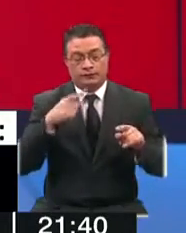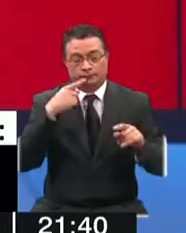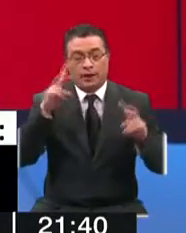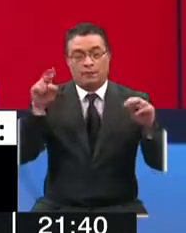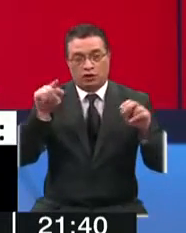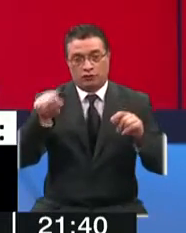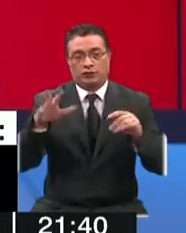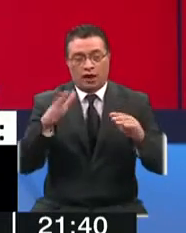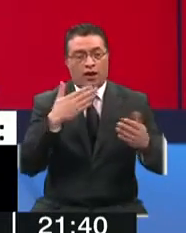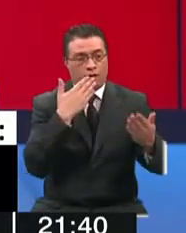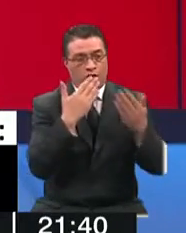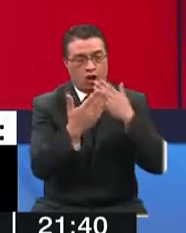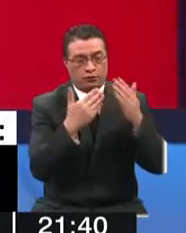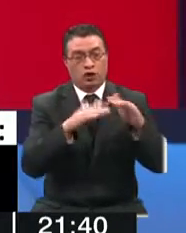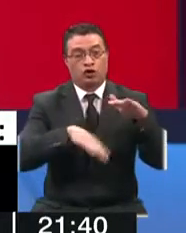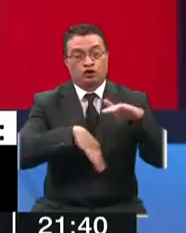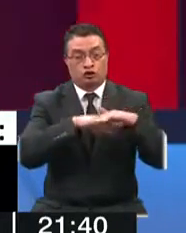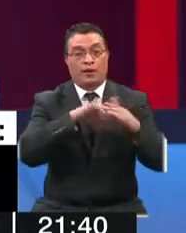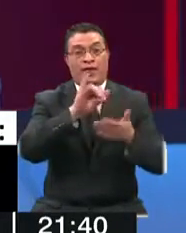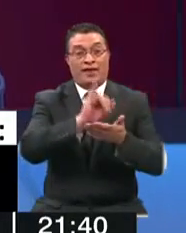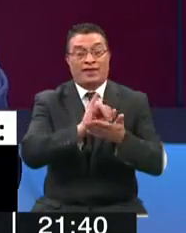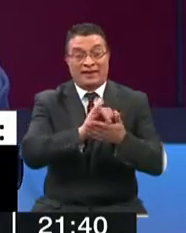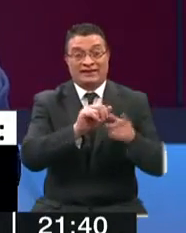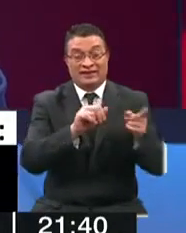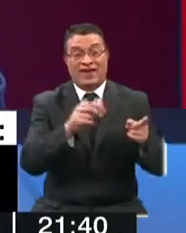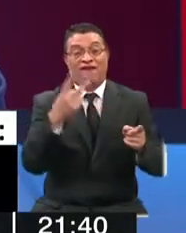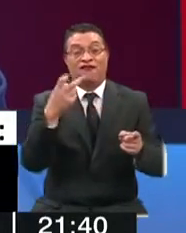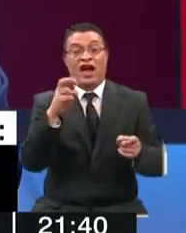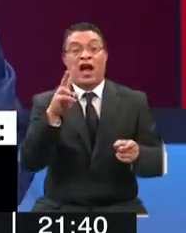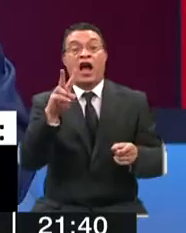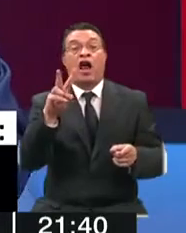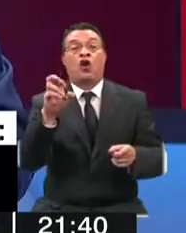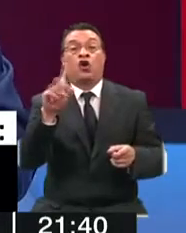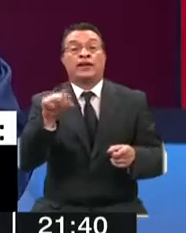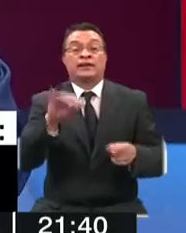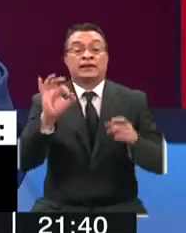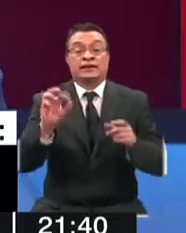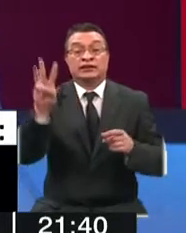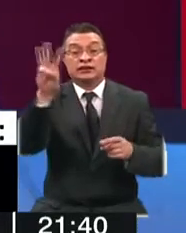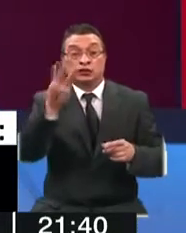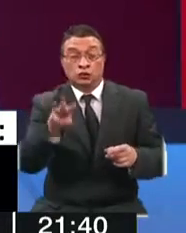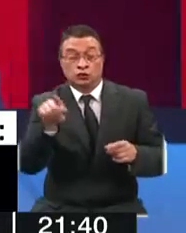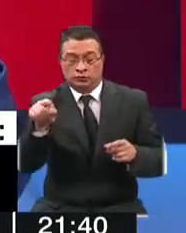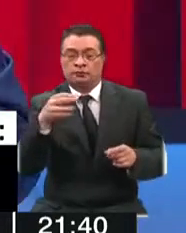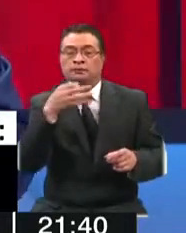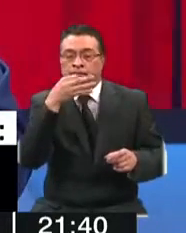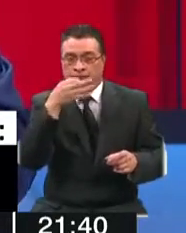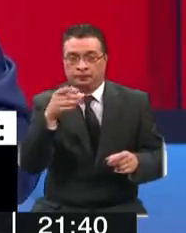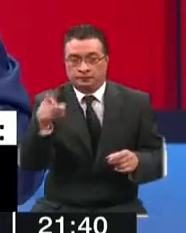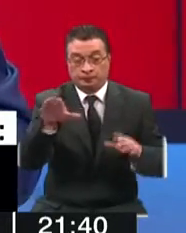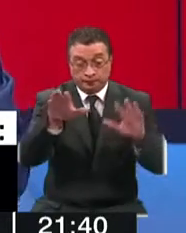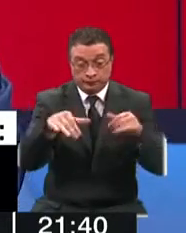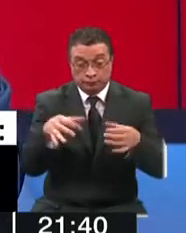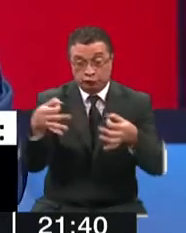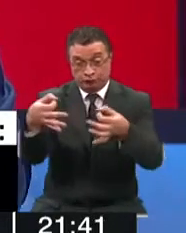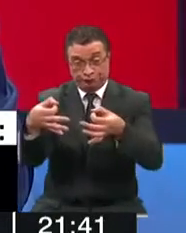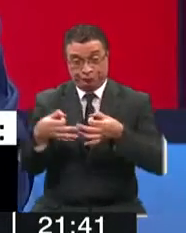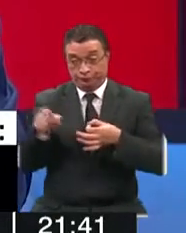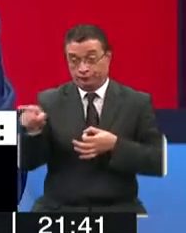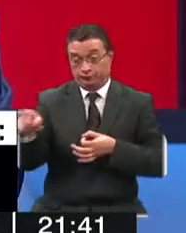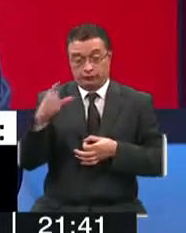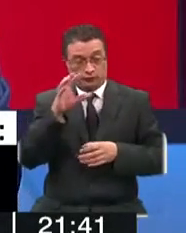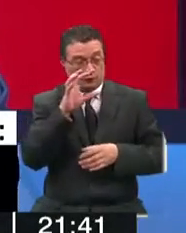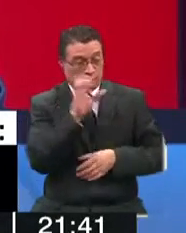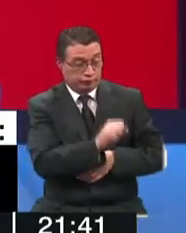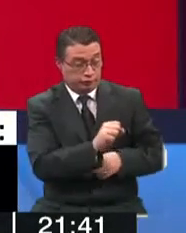conversábamos con el Superintendente de Valores y Seguros es que la misma situación, o sea, si esta misma auditora hubiera encontrado una situación como esa